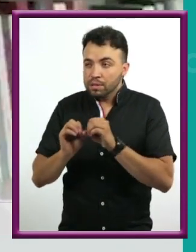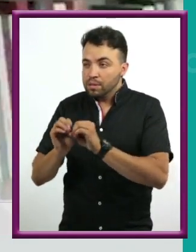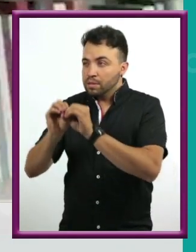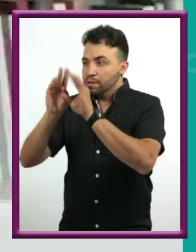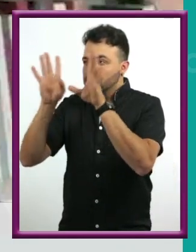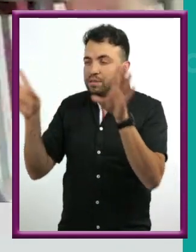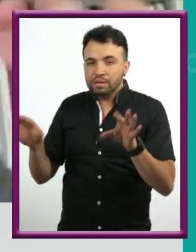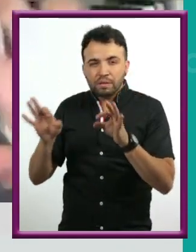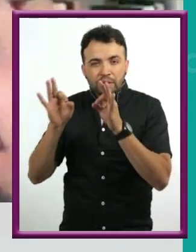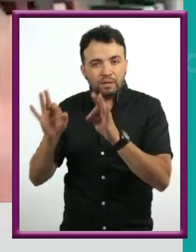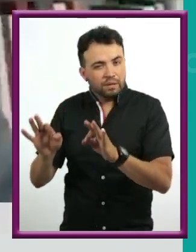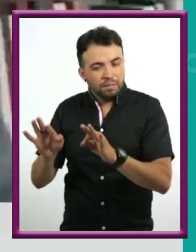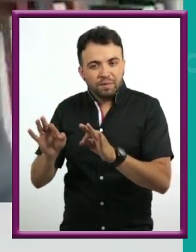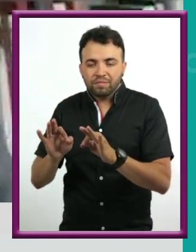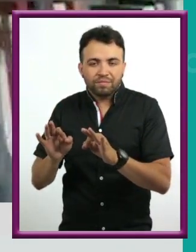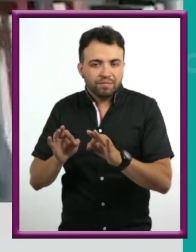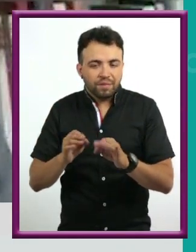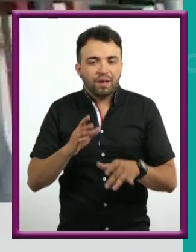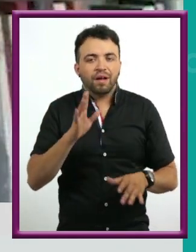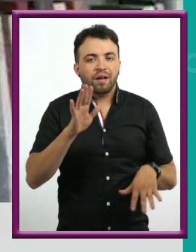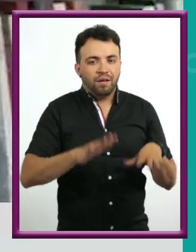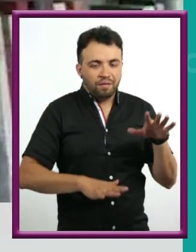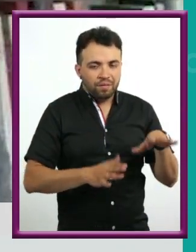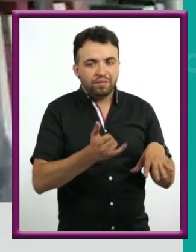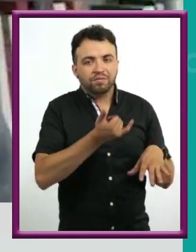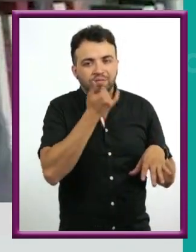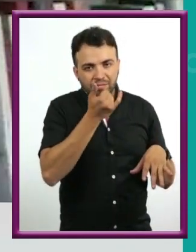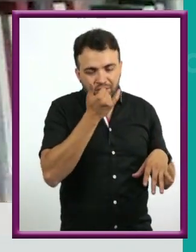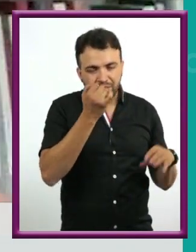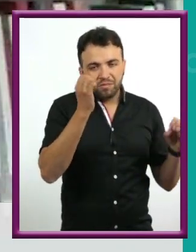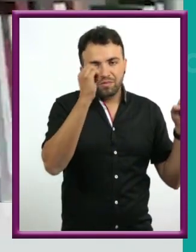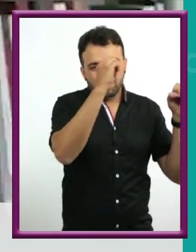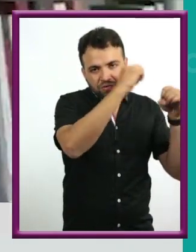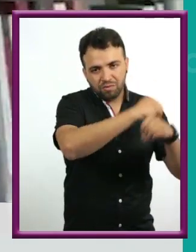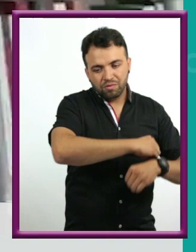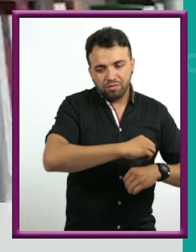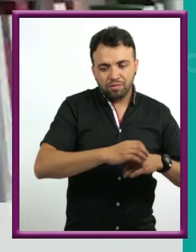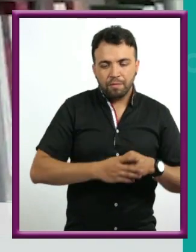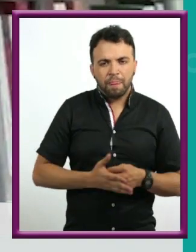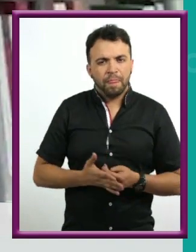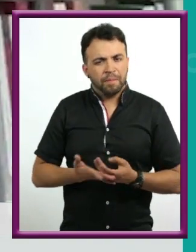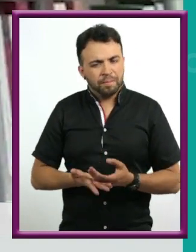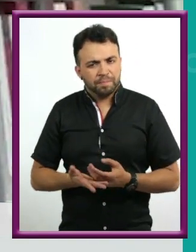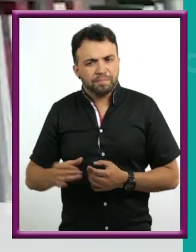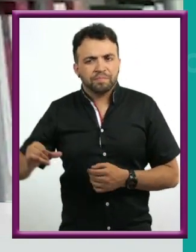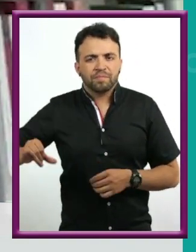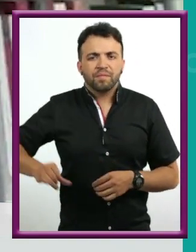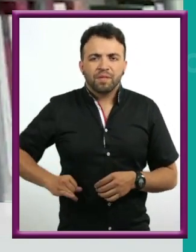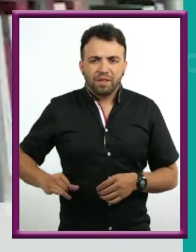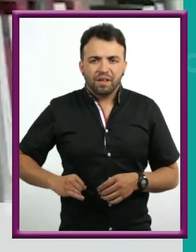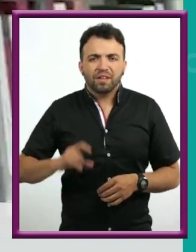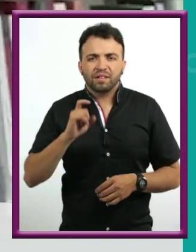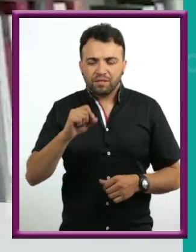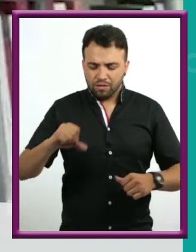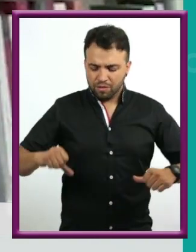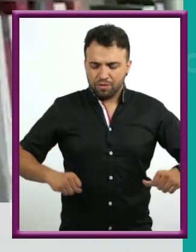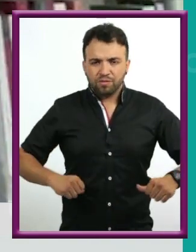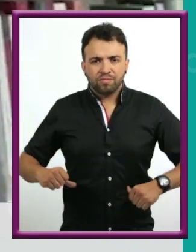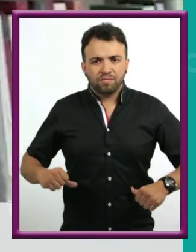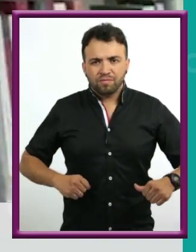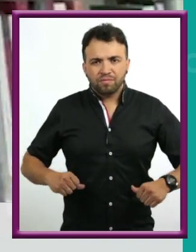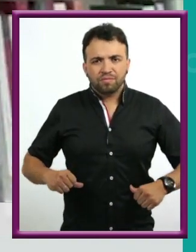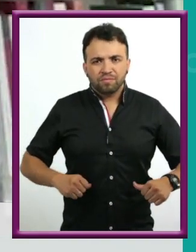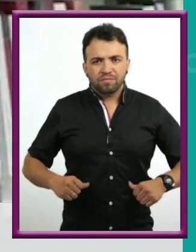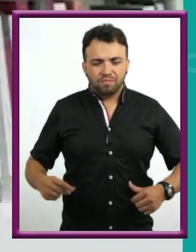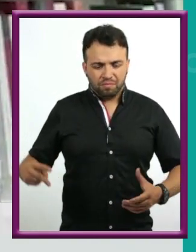siempre la vida es luminosa, no siempre la vida es oscura. Y entonces lo interesante